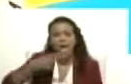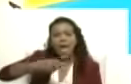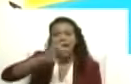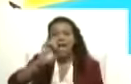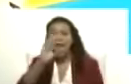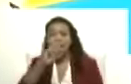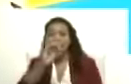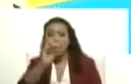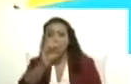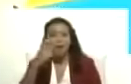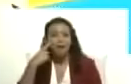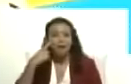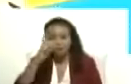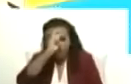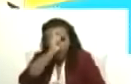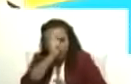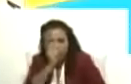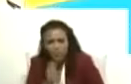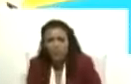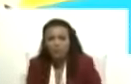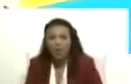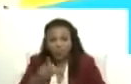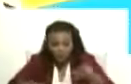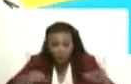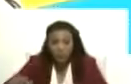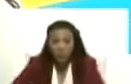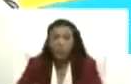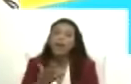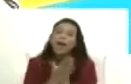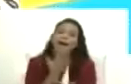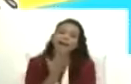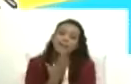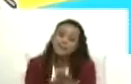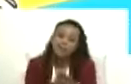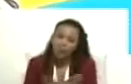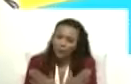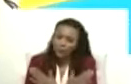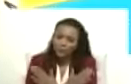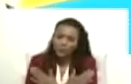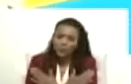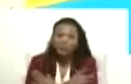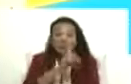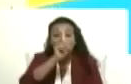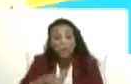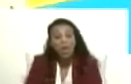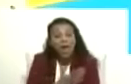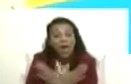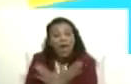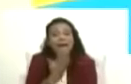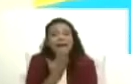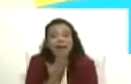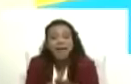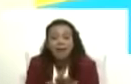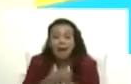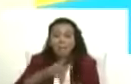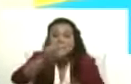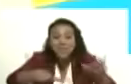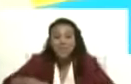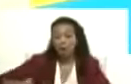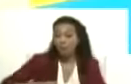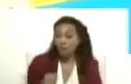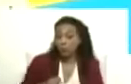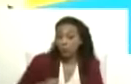patria, y nosotros les rendimos homenaje y les agradecemos. Les queremos agradecer a los miles de funcionarios